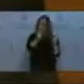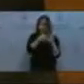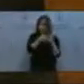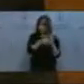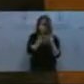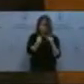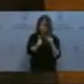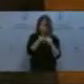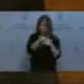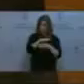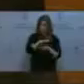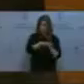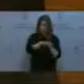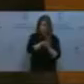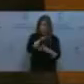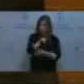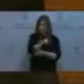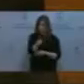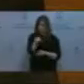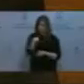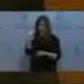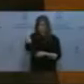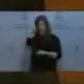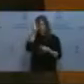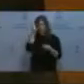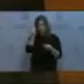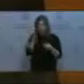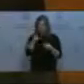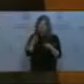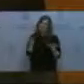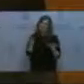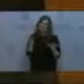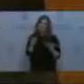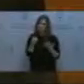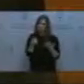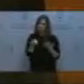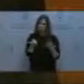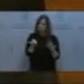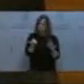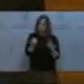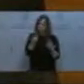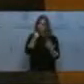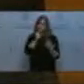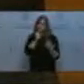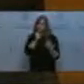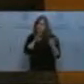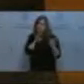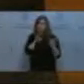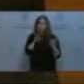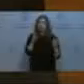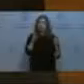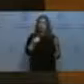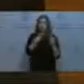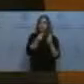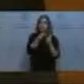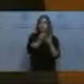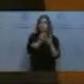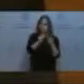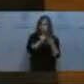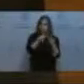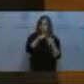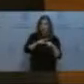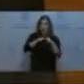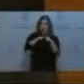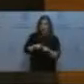de orgánica? Bueno, yo creo que es un fuego claro de artificio. Pero si me dice lo contrario, yo lo voy a anotar para revisar la